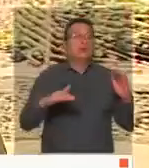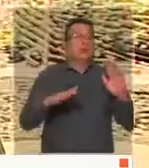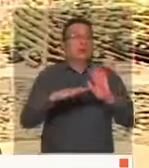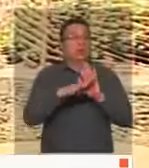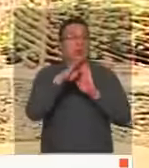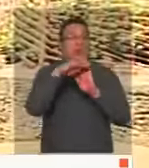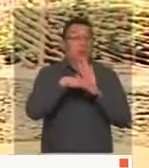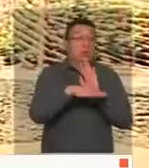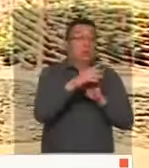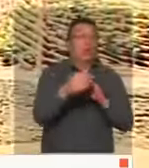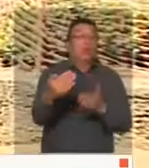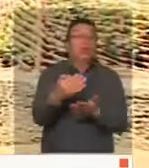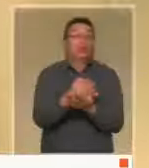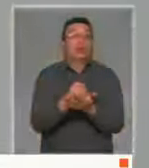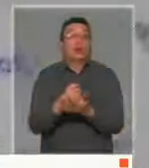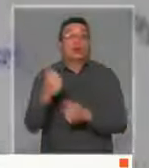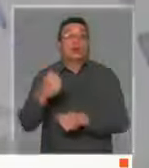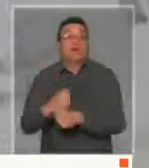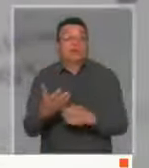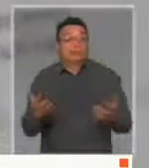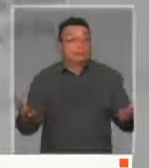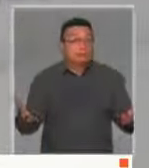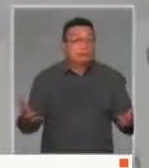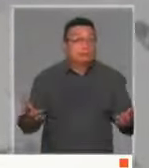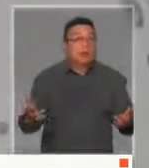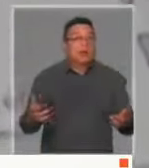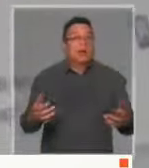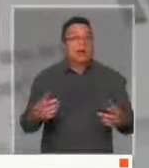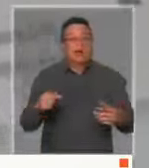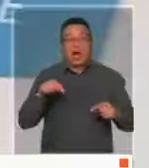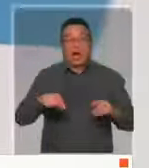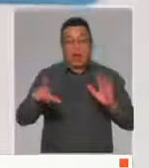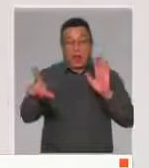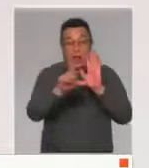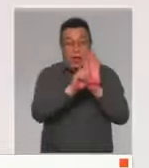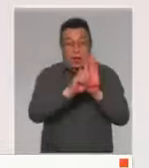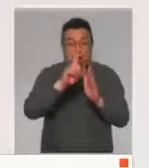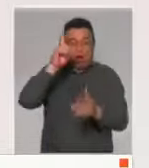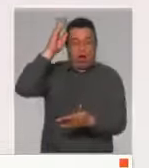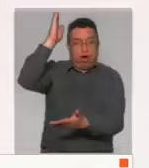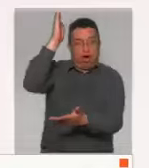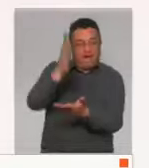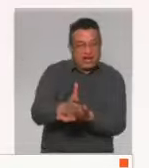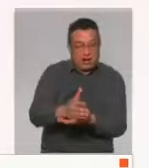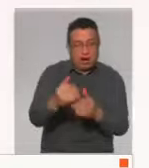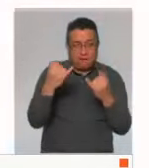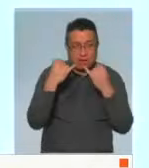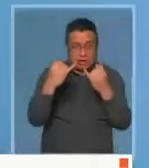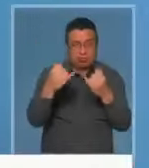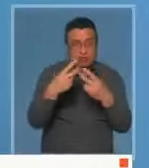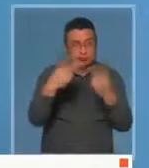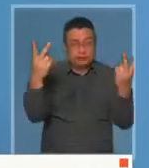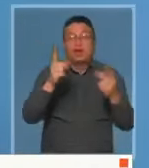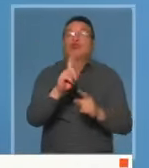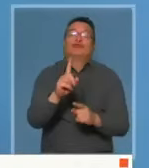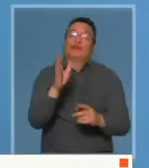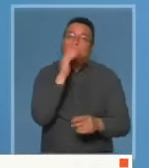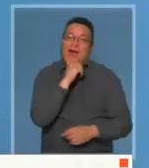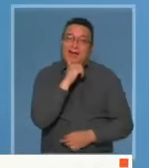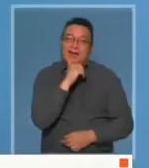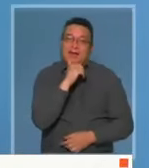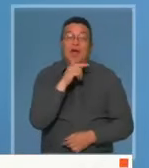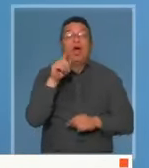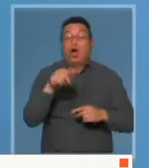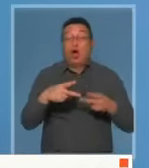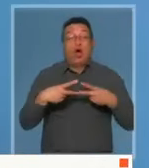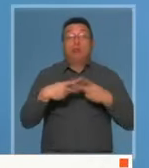ver cuánto es lo que te van a ofrecer por lo que se va a hacer. Pero hoy no hay ninguna ley que obligue a poner esa información. Hoy día hay algunas que no lo